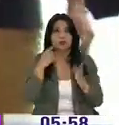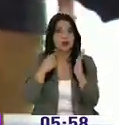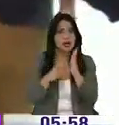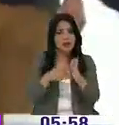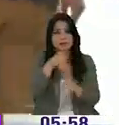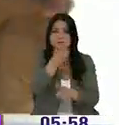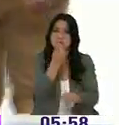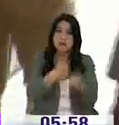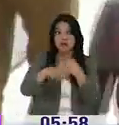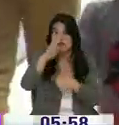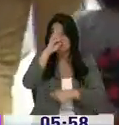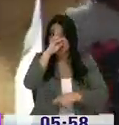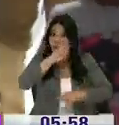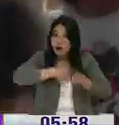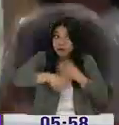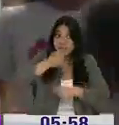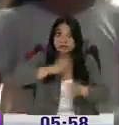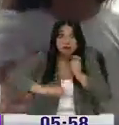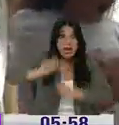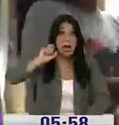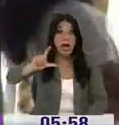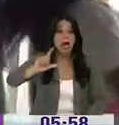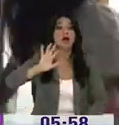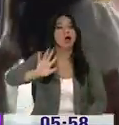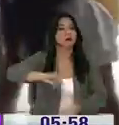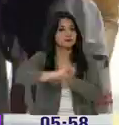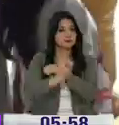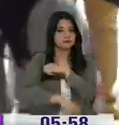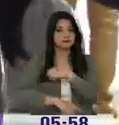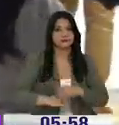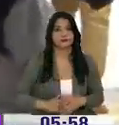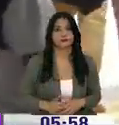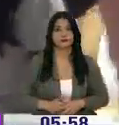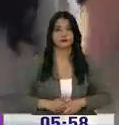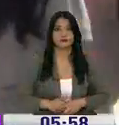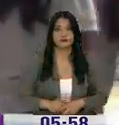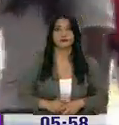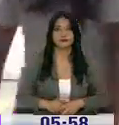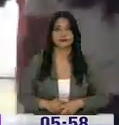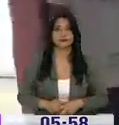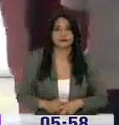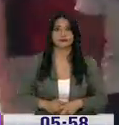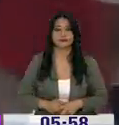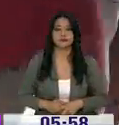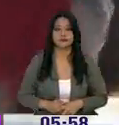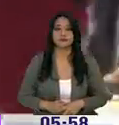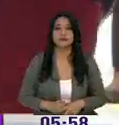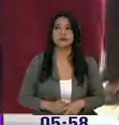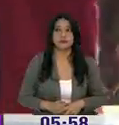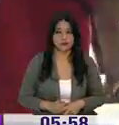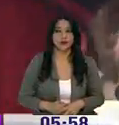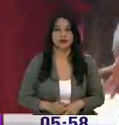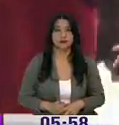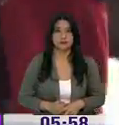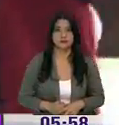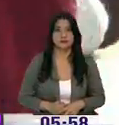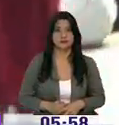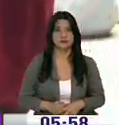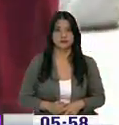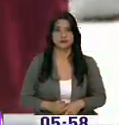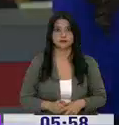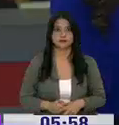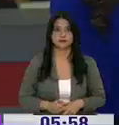drásticamente a quien especule con dichos productos. Desde Machala, provincia de El Oro, informó Richard